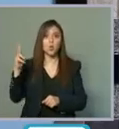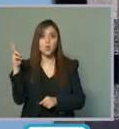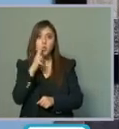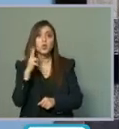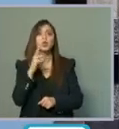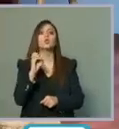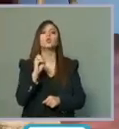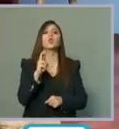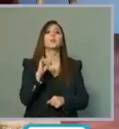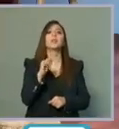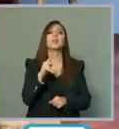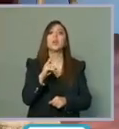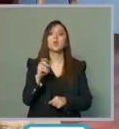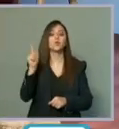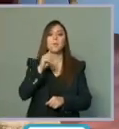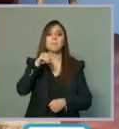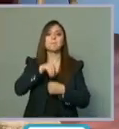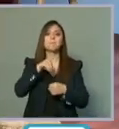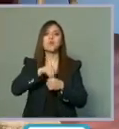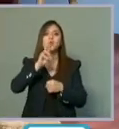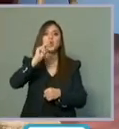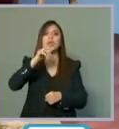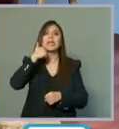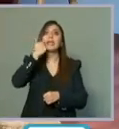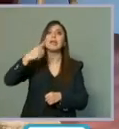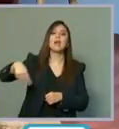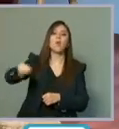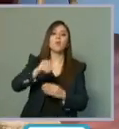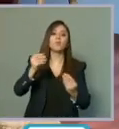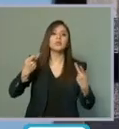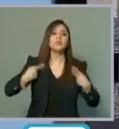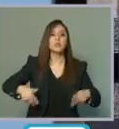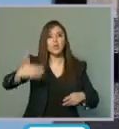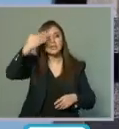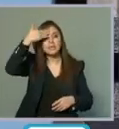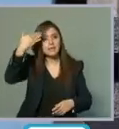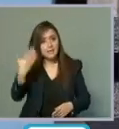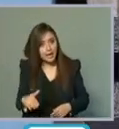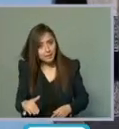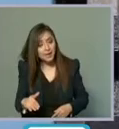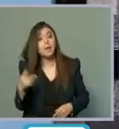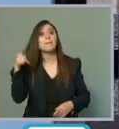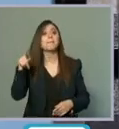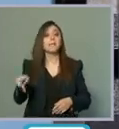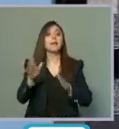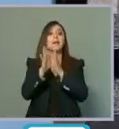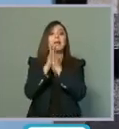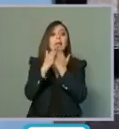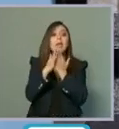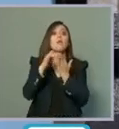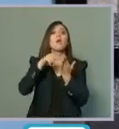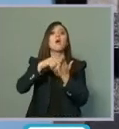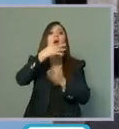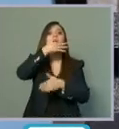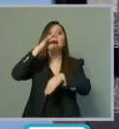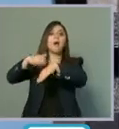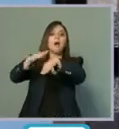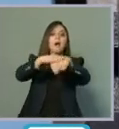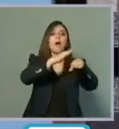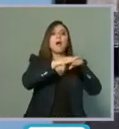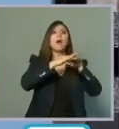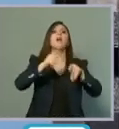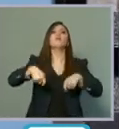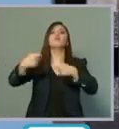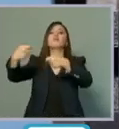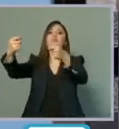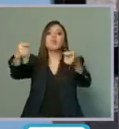que se enteraran fuera de la Unión Soviética. Y de hecho esta obra, la difusión de ella, ayuda mucho a replantear cuál es la visión de